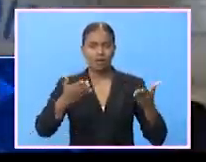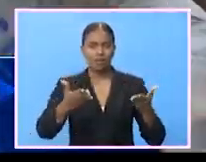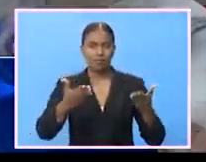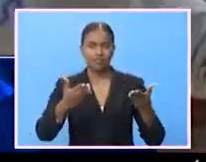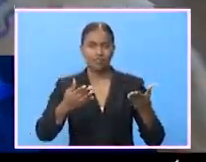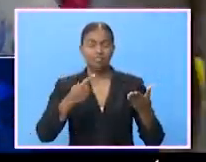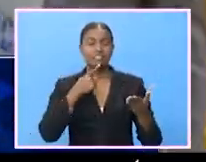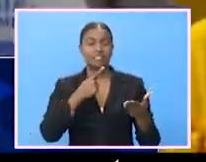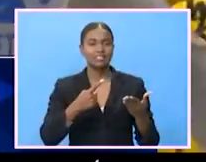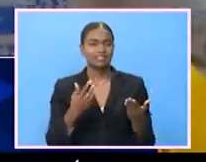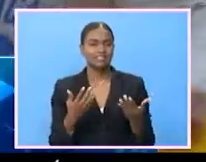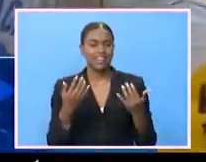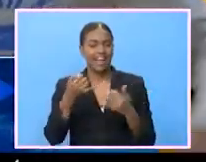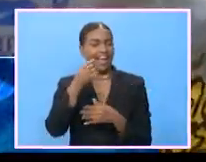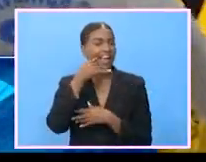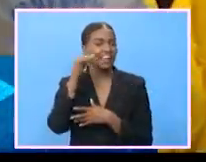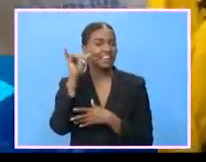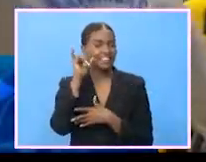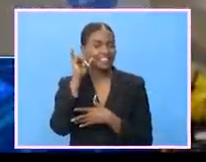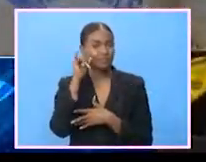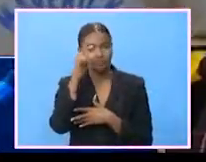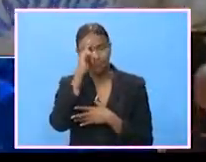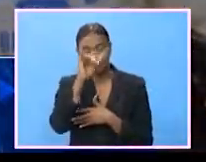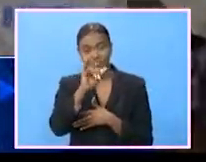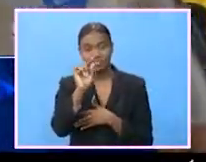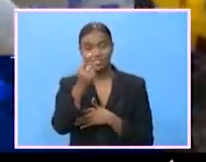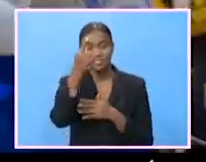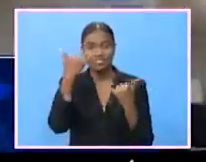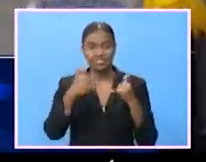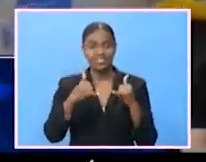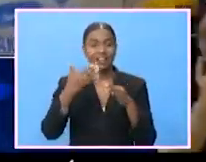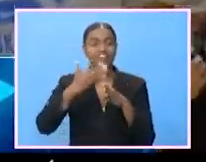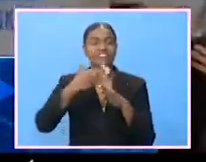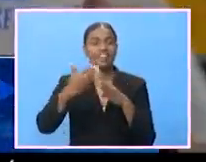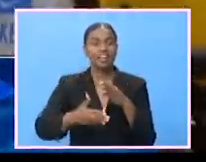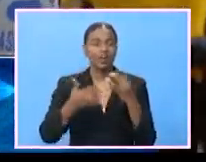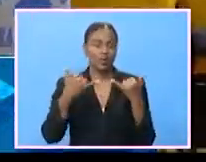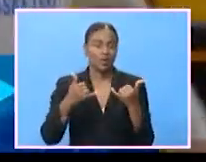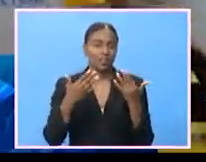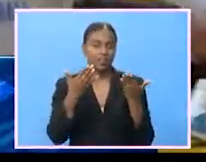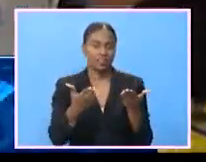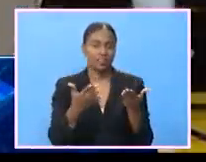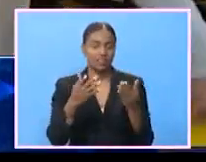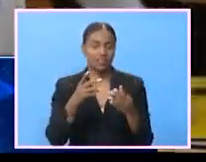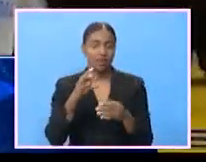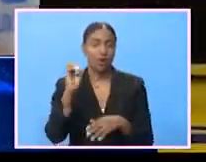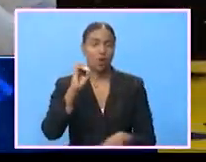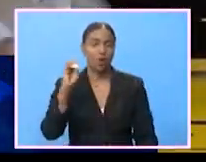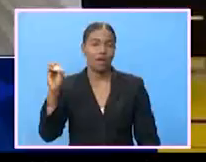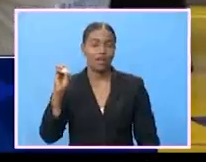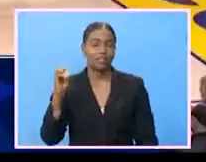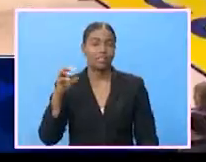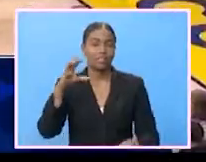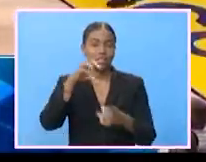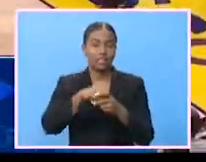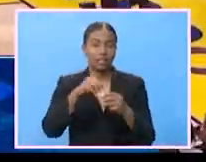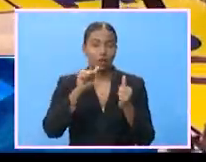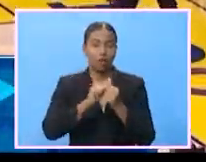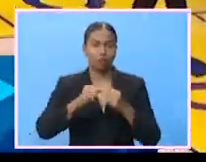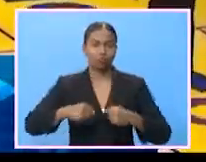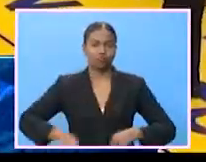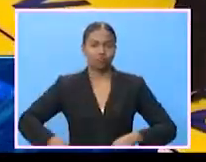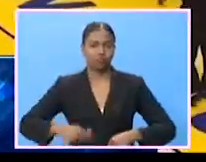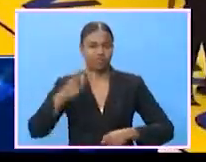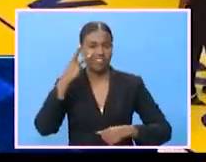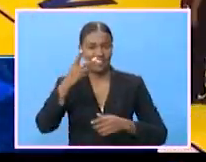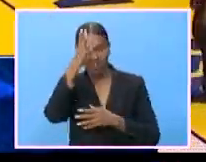Mavericks en el día de ayer, en ese primer partido de la final de la Conferencia del Oeste, entrando con el flow opa